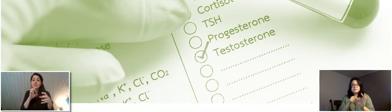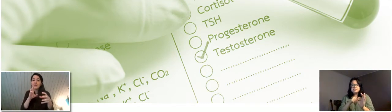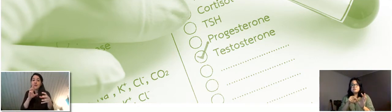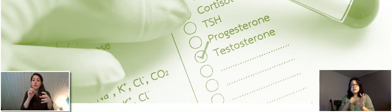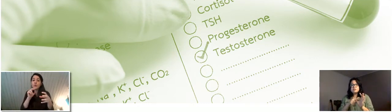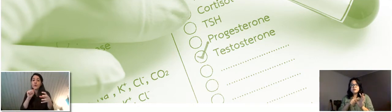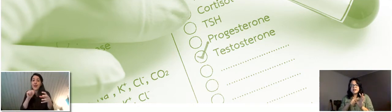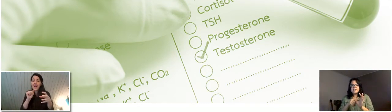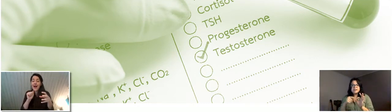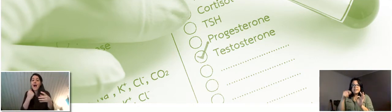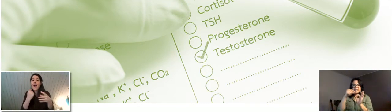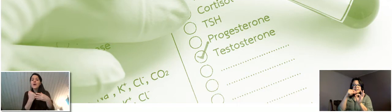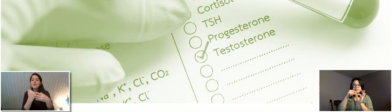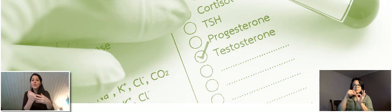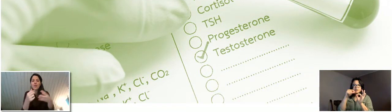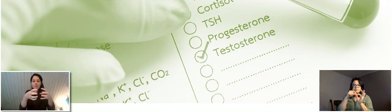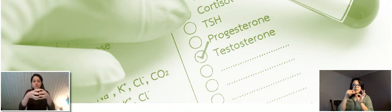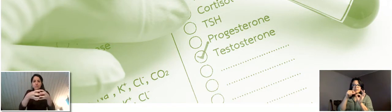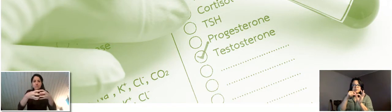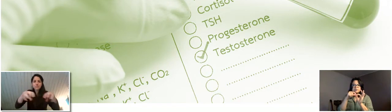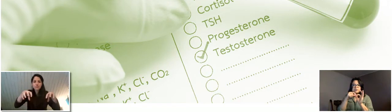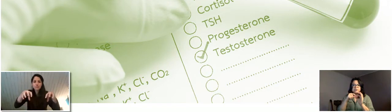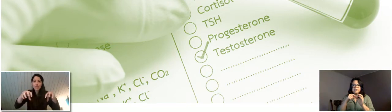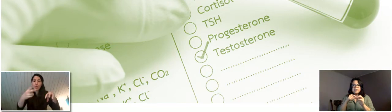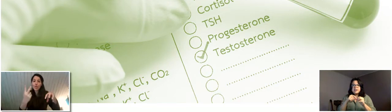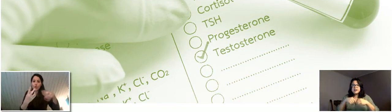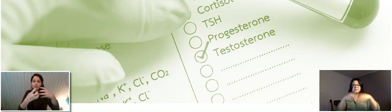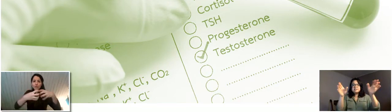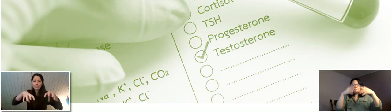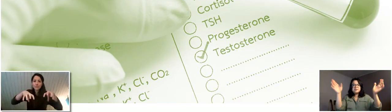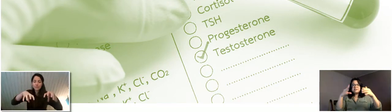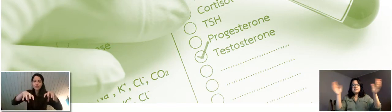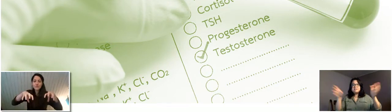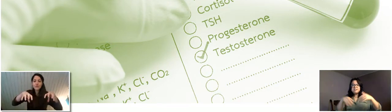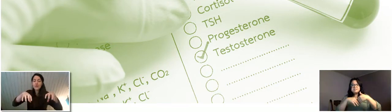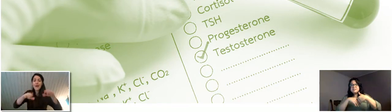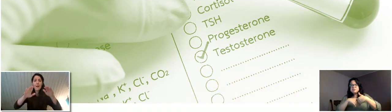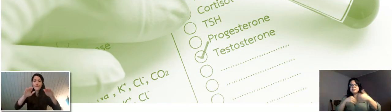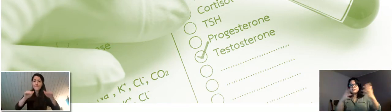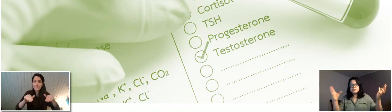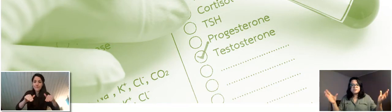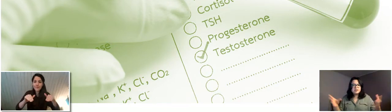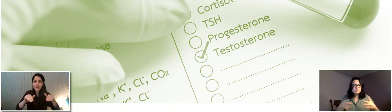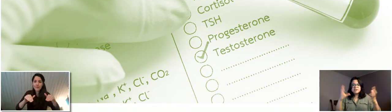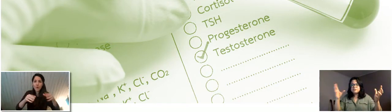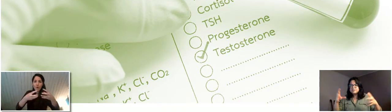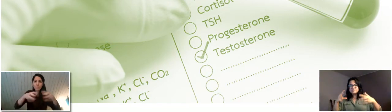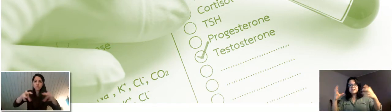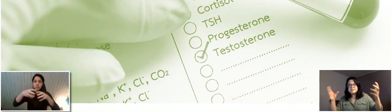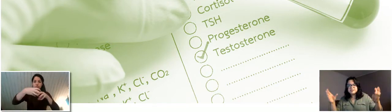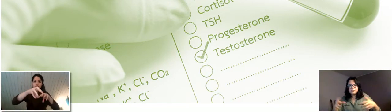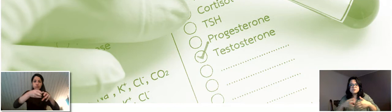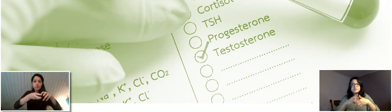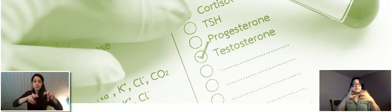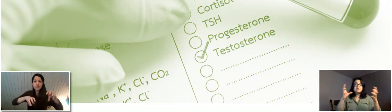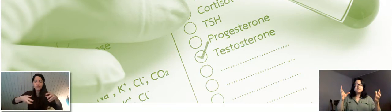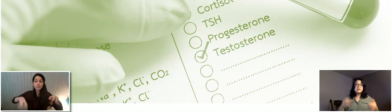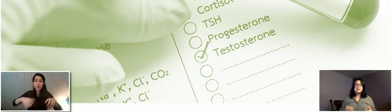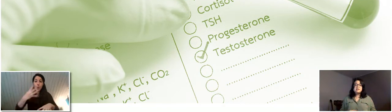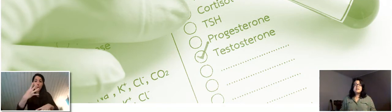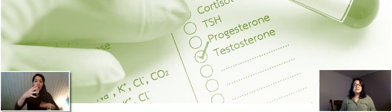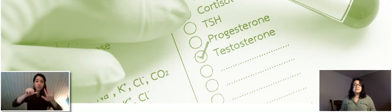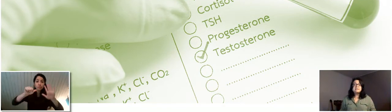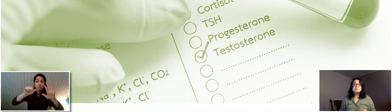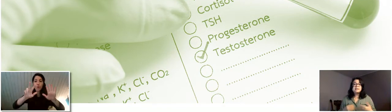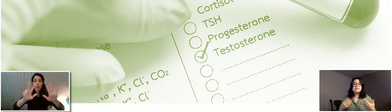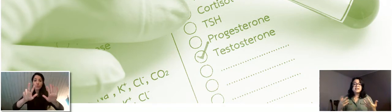célula que está muy alocada y que esa misma testosterona hace que empiece a dividirse y no sean 2, sean 4, sean 6, sean 8, sean 10